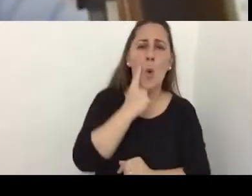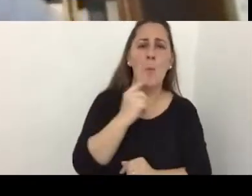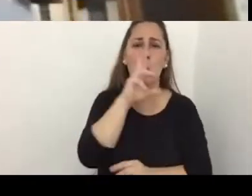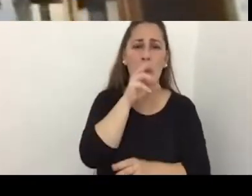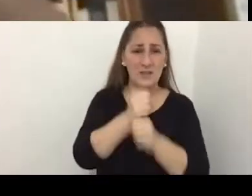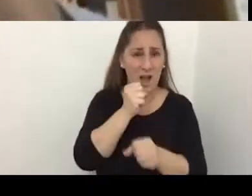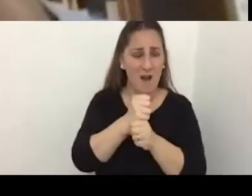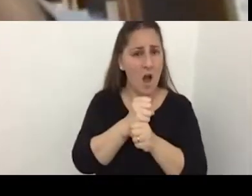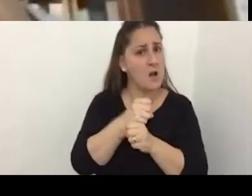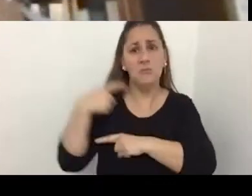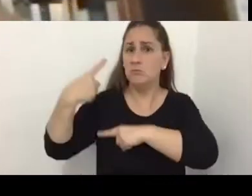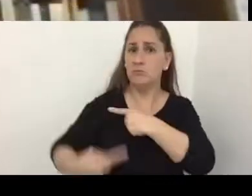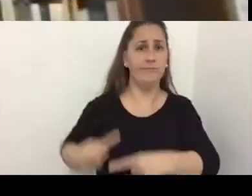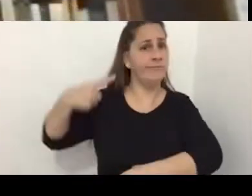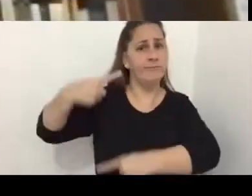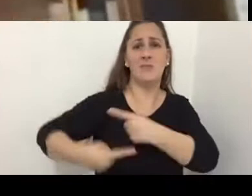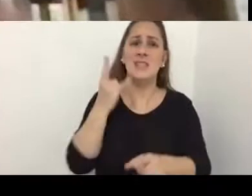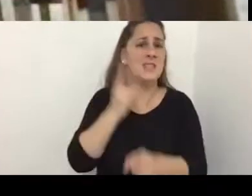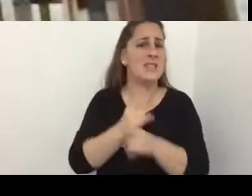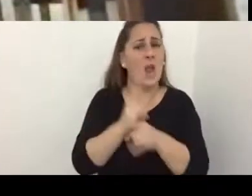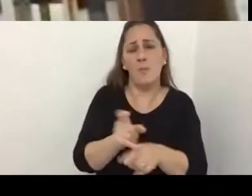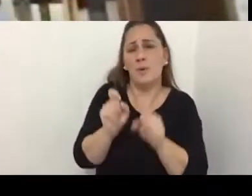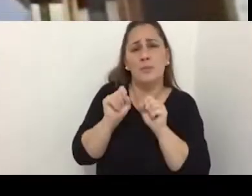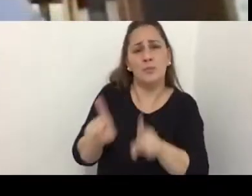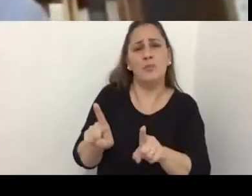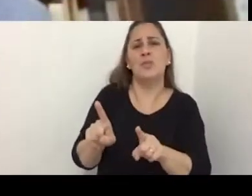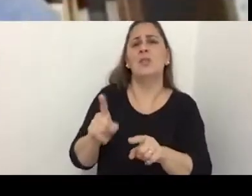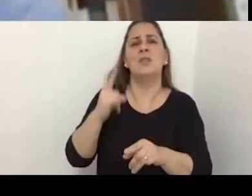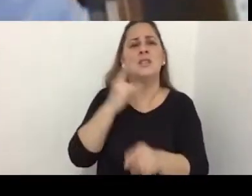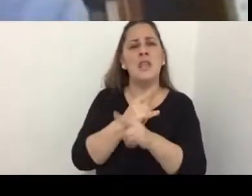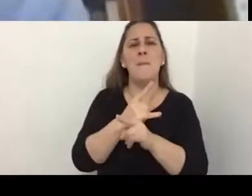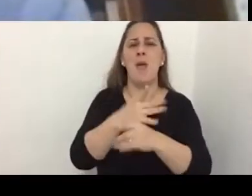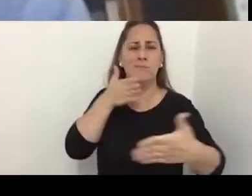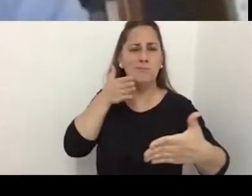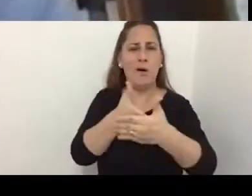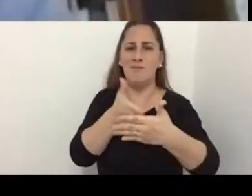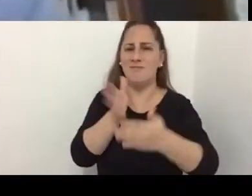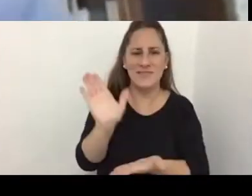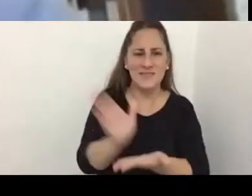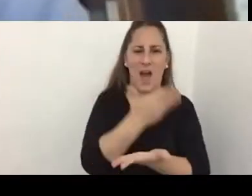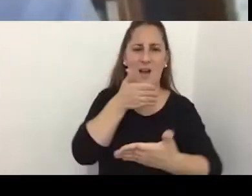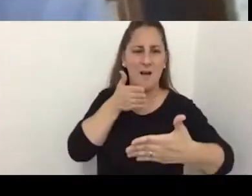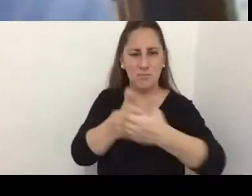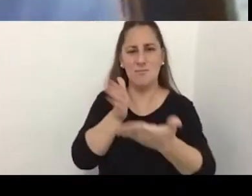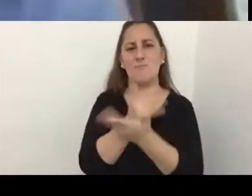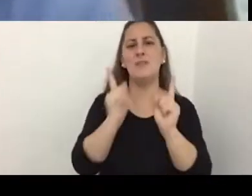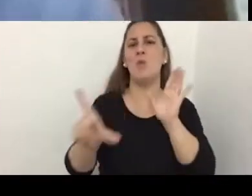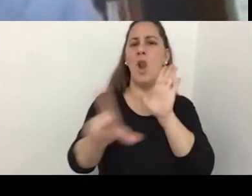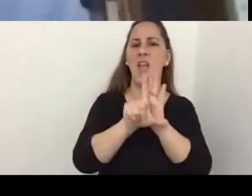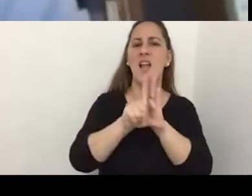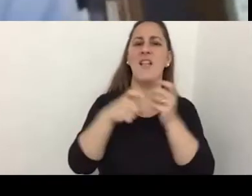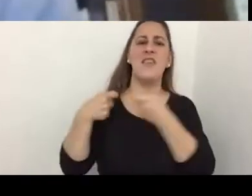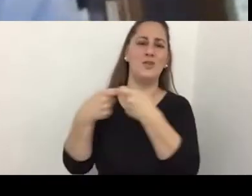es permanente, ¿no? En vista de remover todos esos obstáculos, como dice nuestra ley de asociaciones sindicales. Así